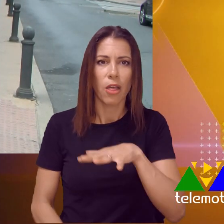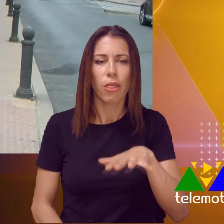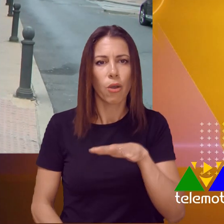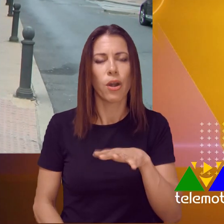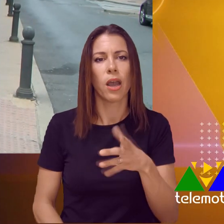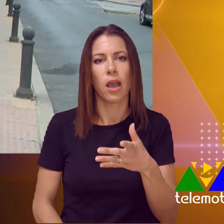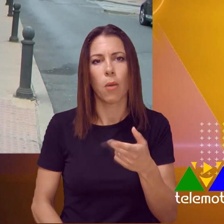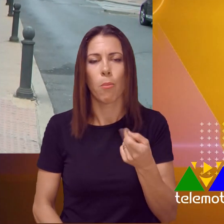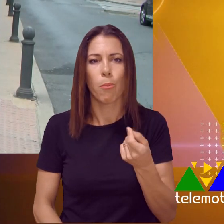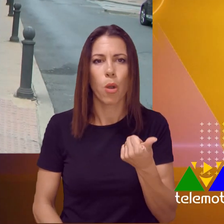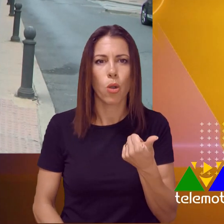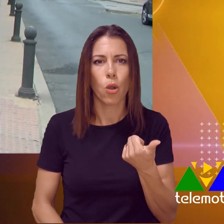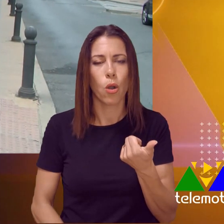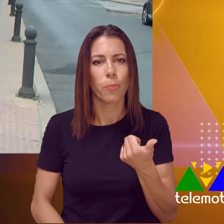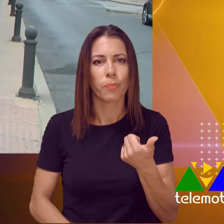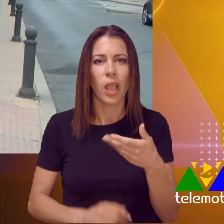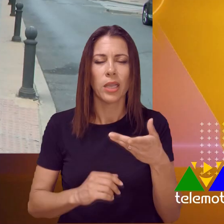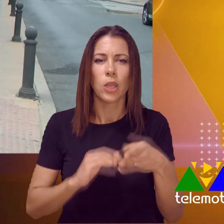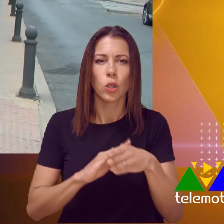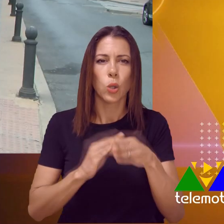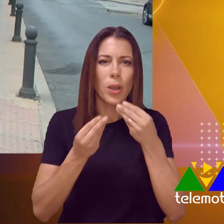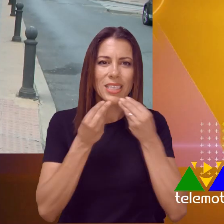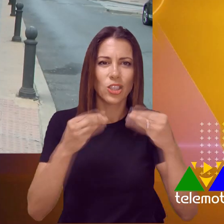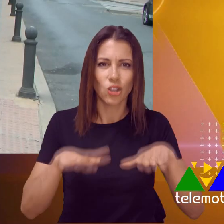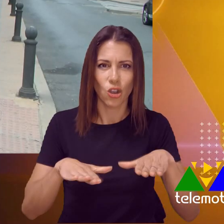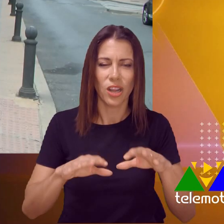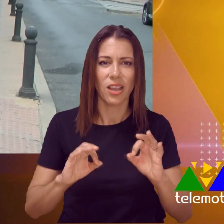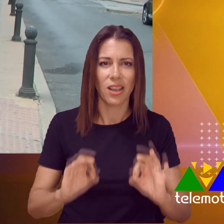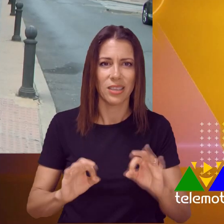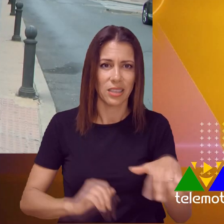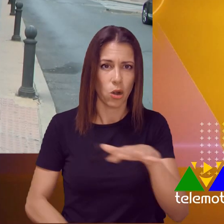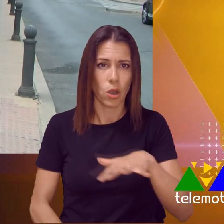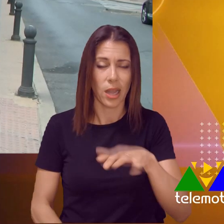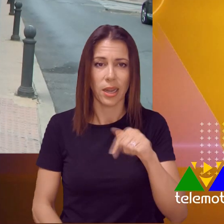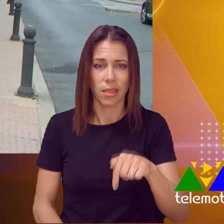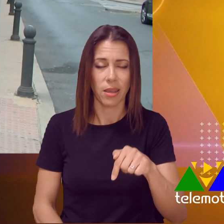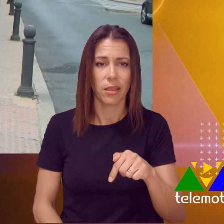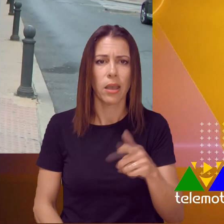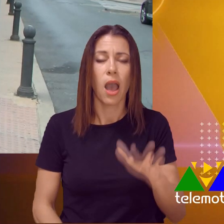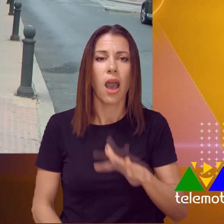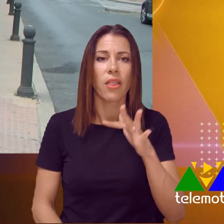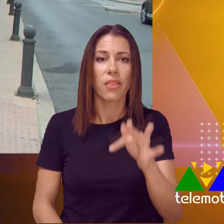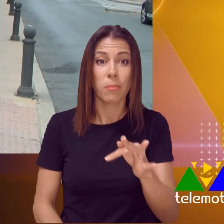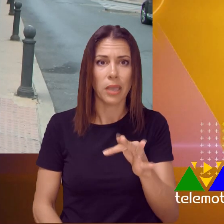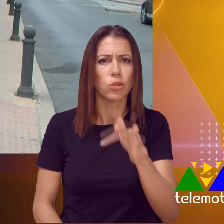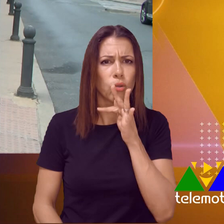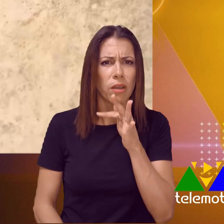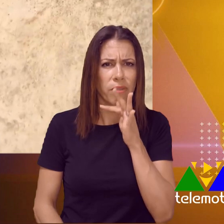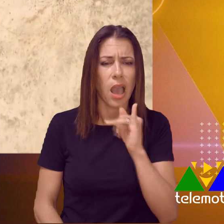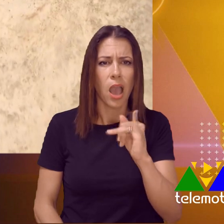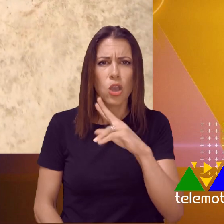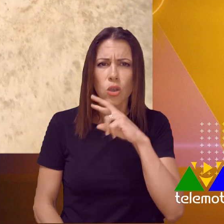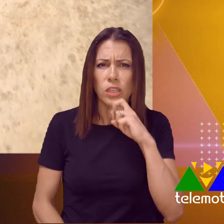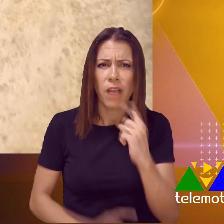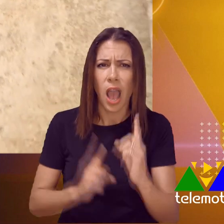mantenido un poco la historia de la localidad. Incluso pues todavía se han conservado